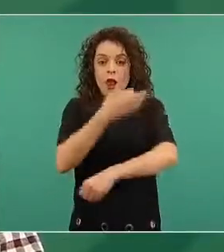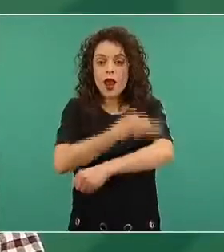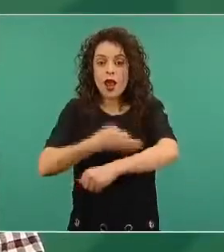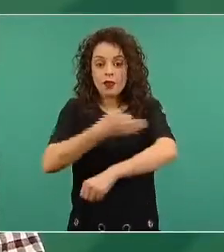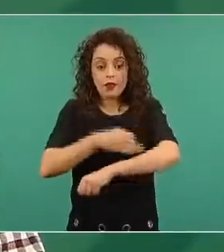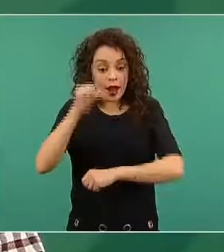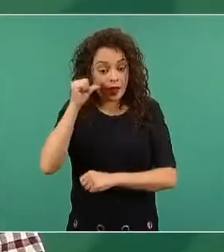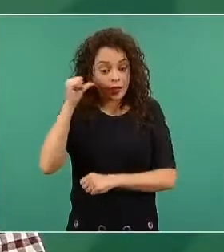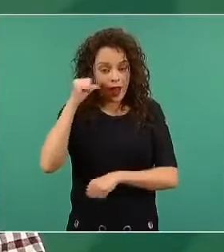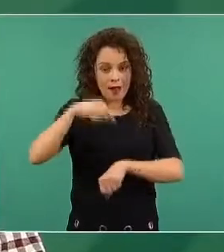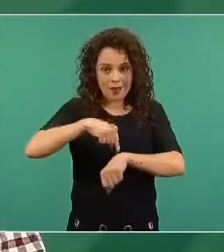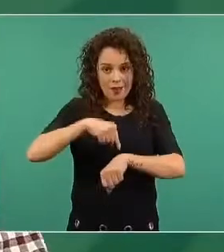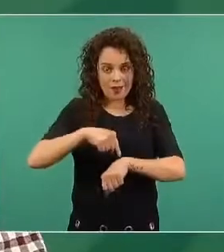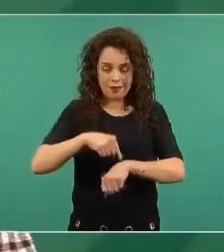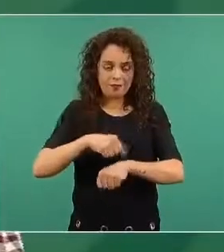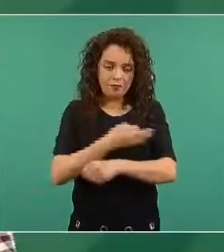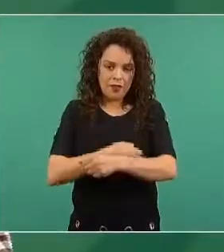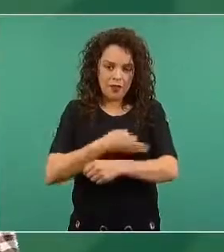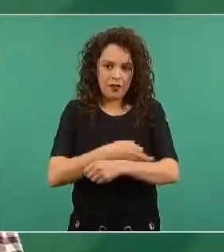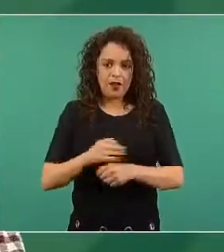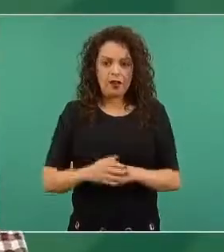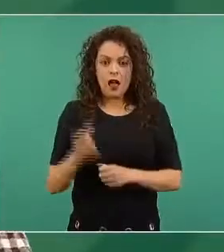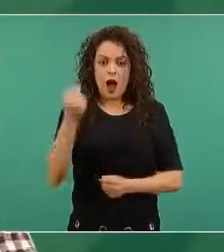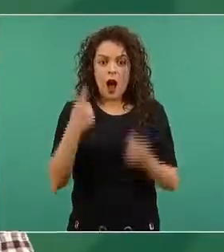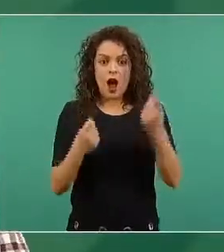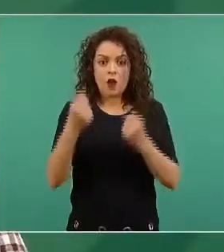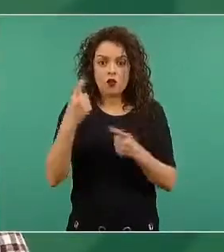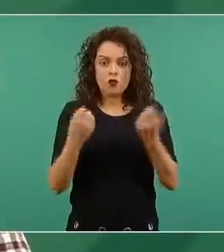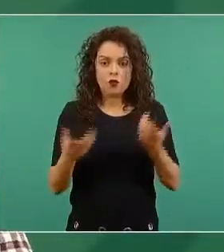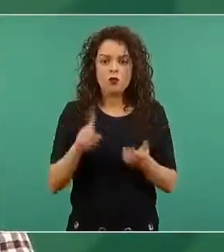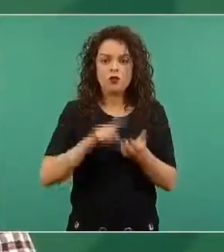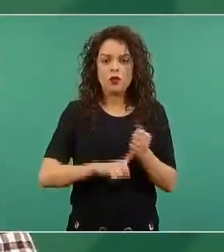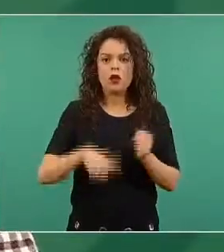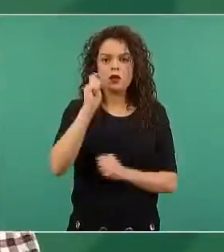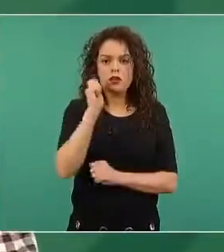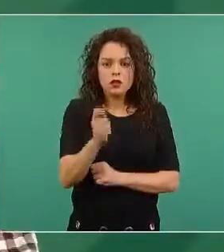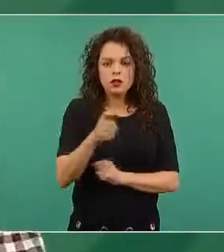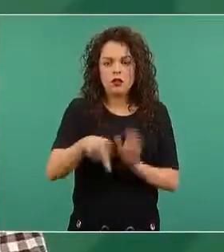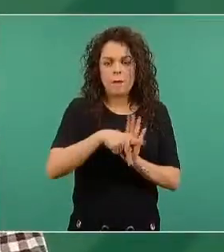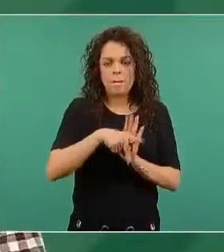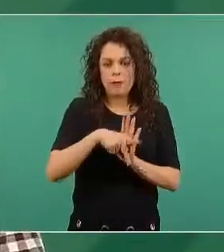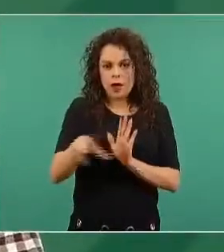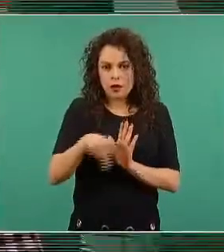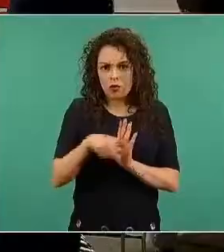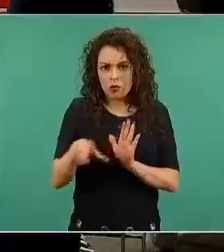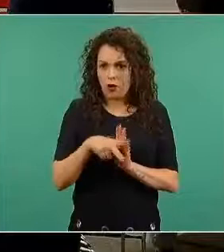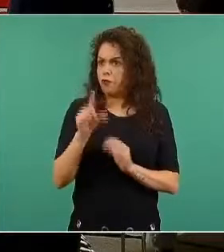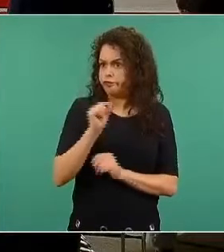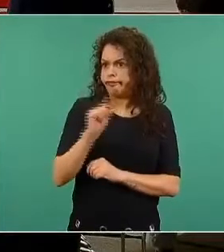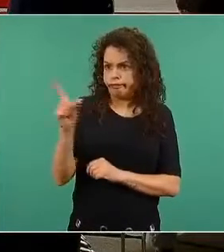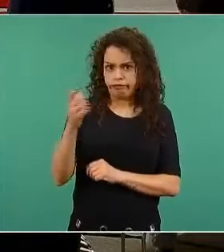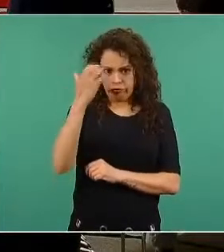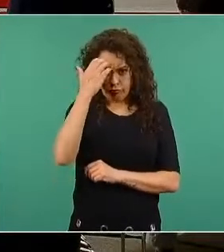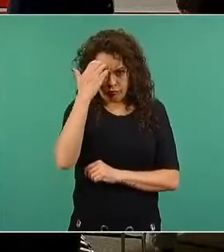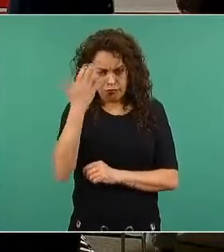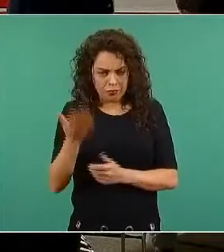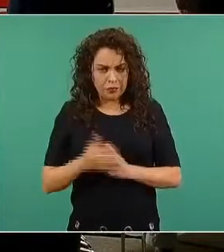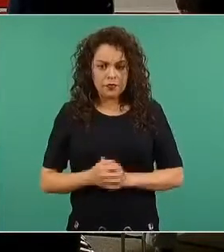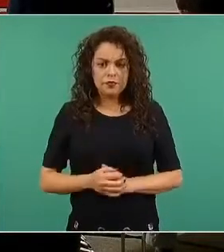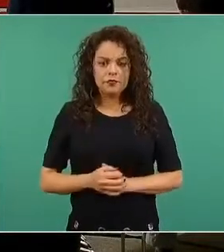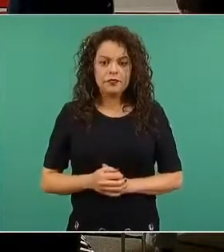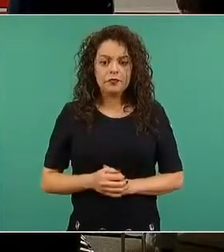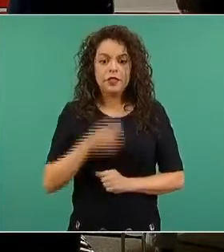ayer, algunos medios de comunicación, incluso periodistas muy prestigiados,